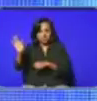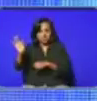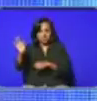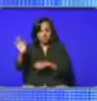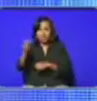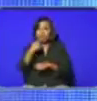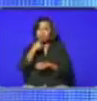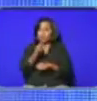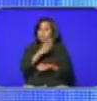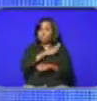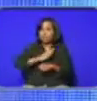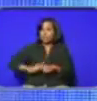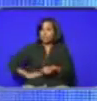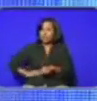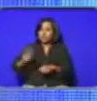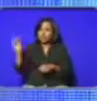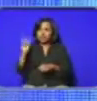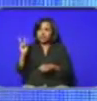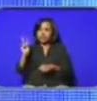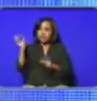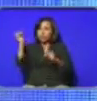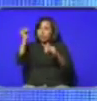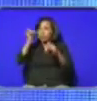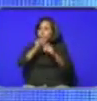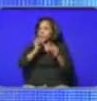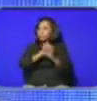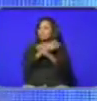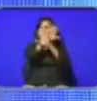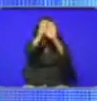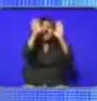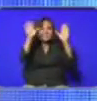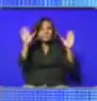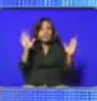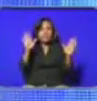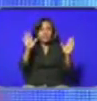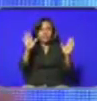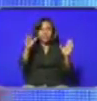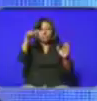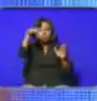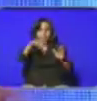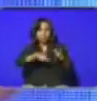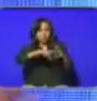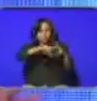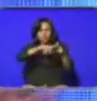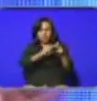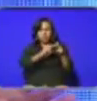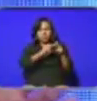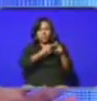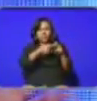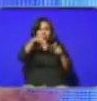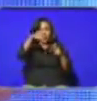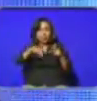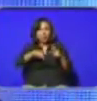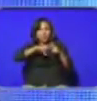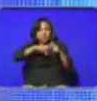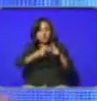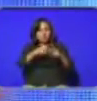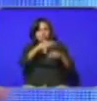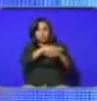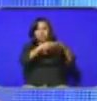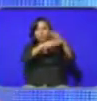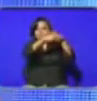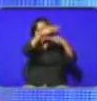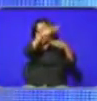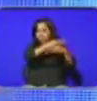con objetivos muy precisos, muy claros de lo que hoy inició. Ya hoy inició una obra de construcción,